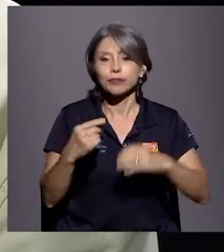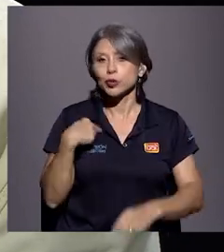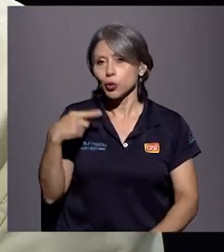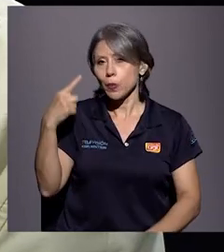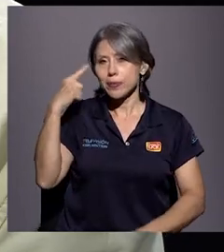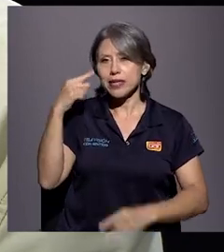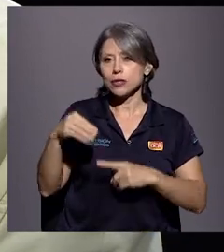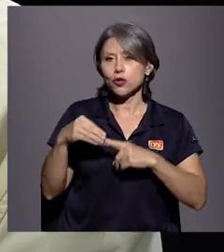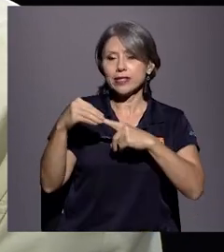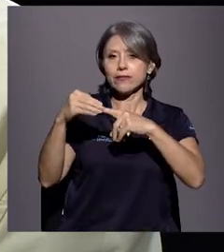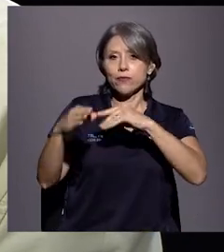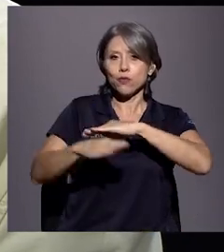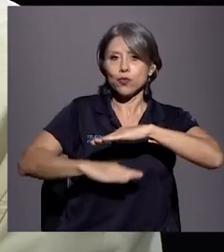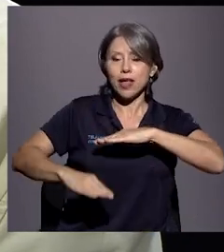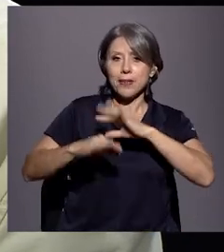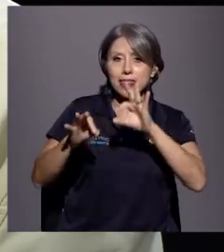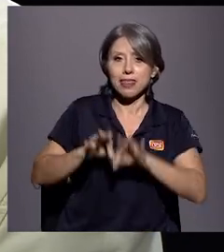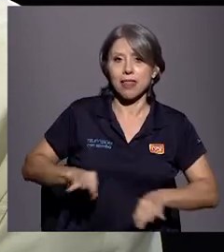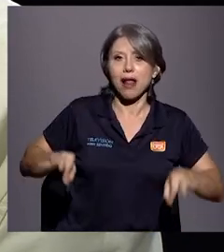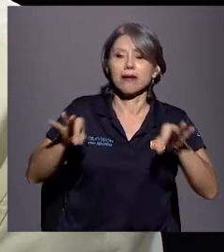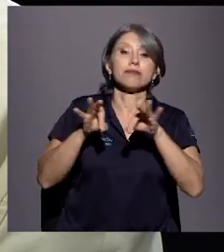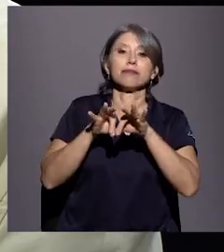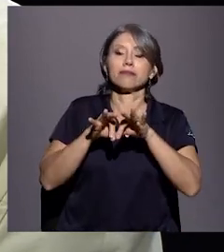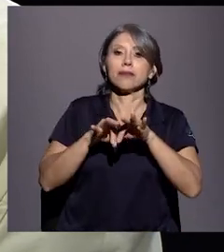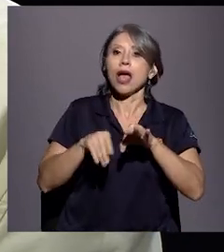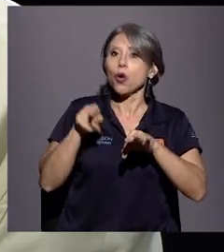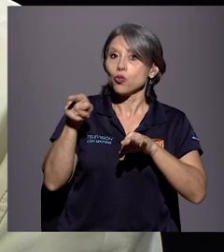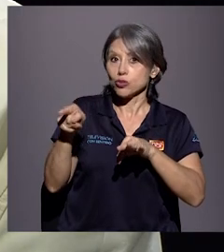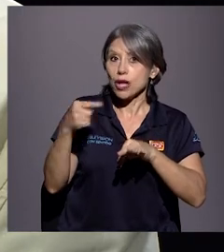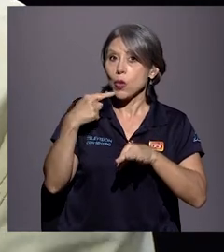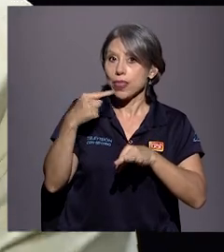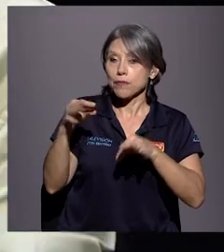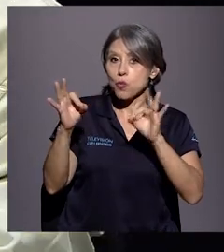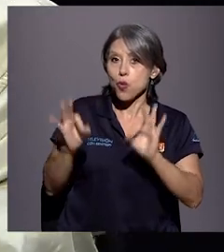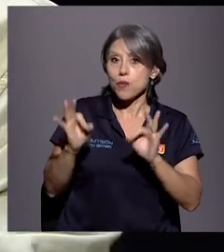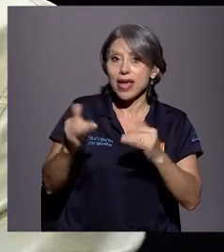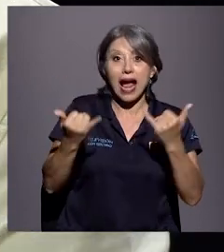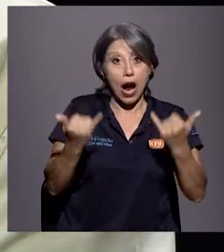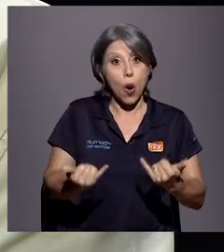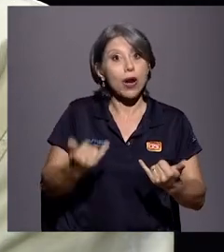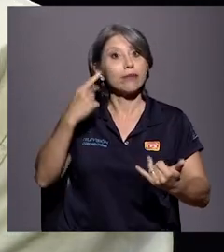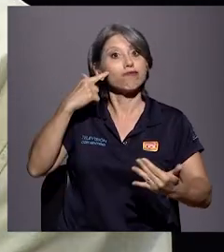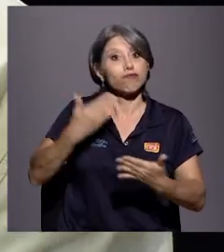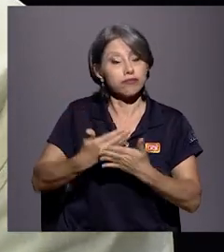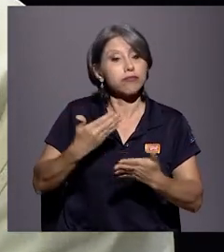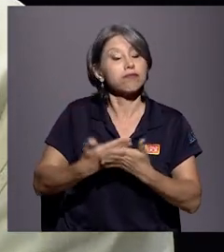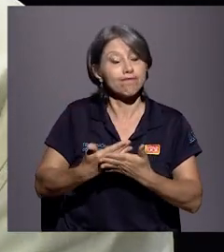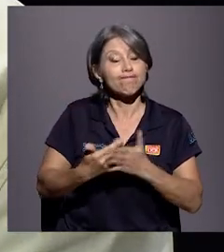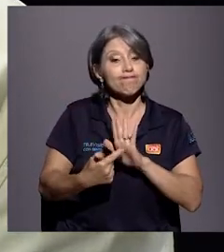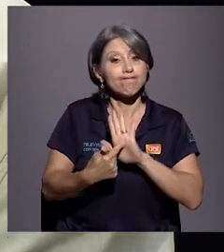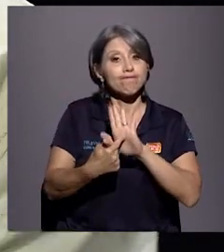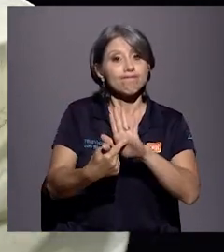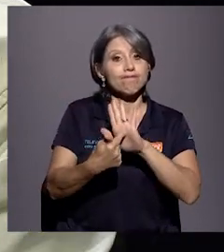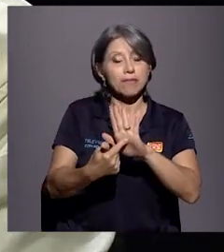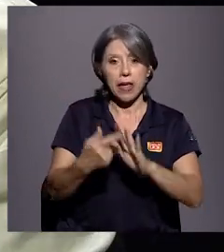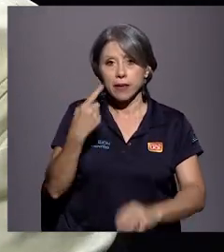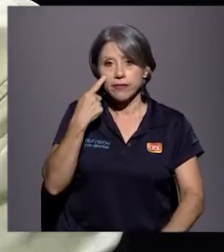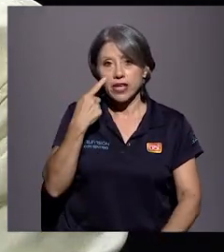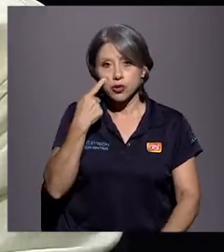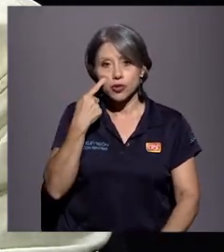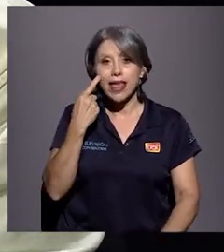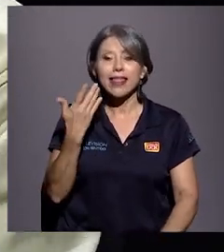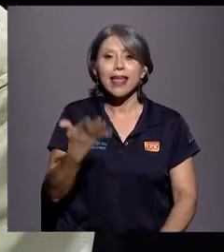fundamental esa cuestión. Ignacio la formula muy bien y ahora tenemos una prueba muy, muy clara. Fíjese usted